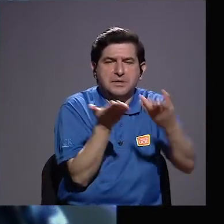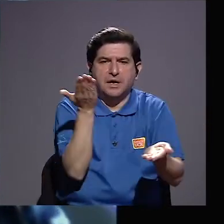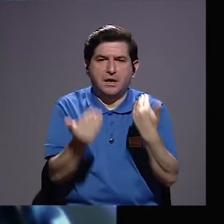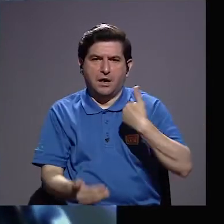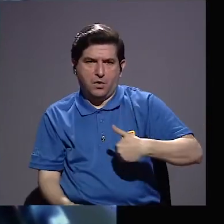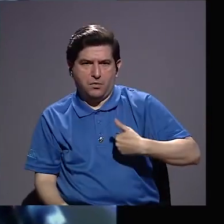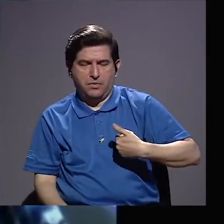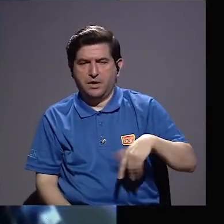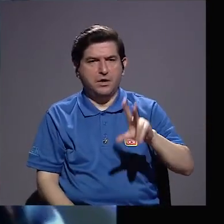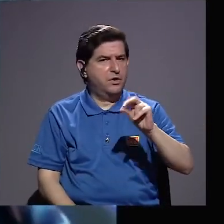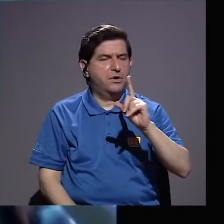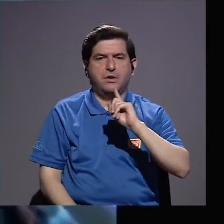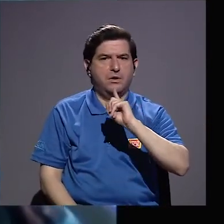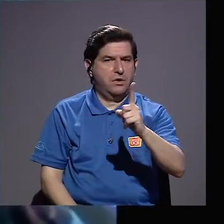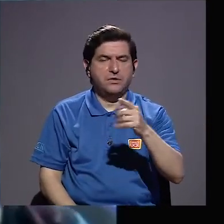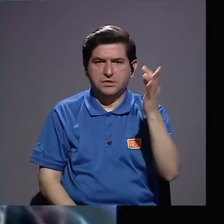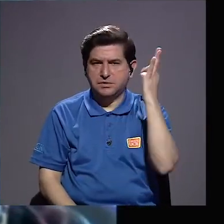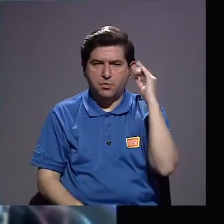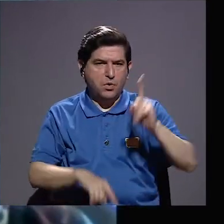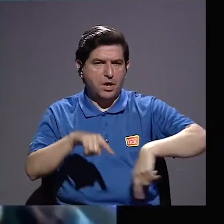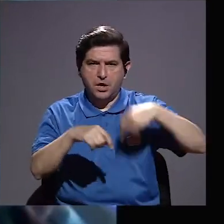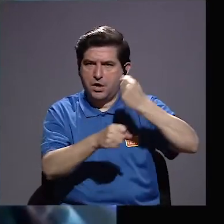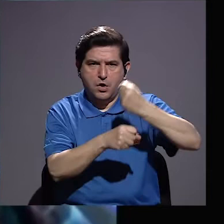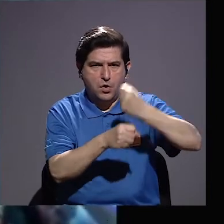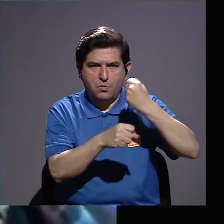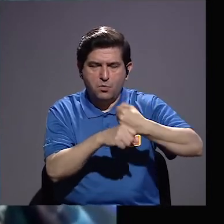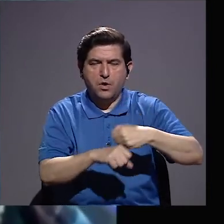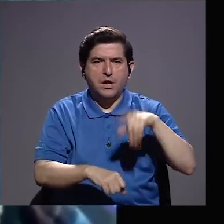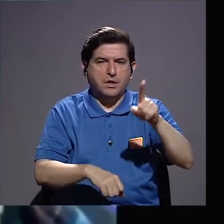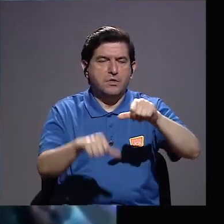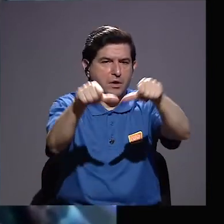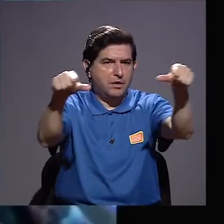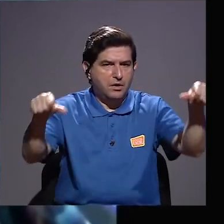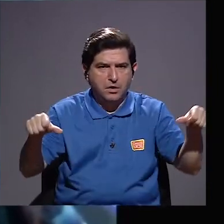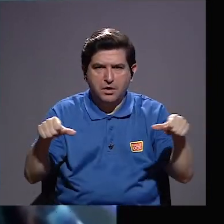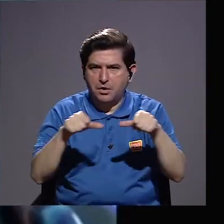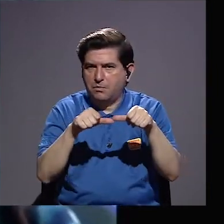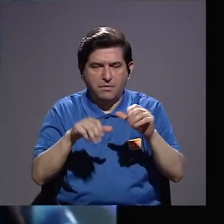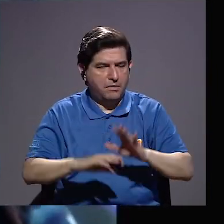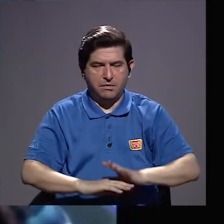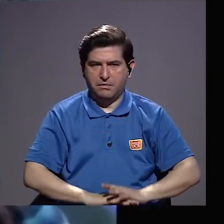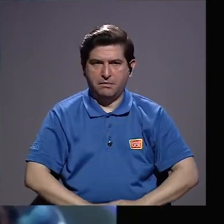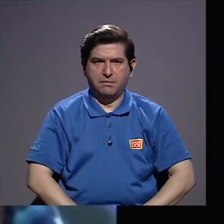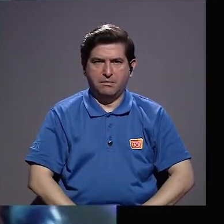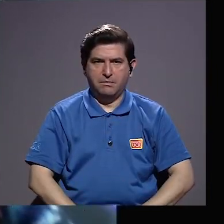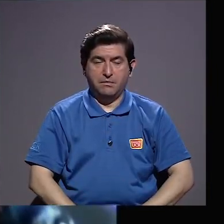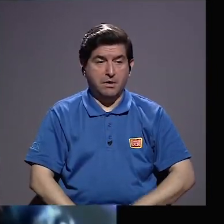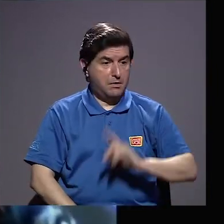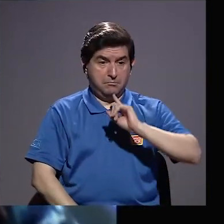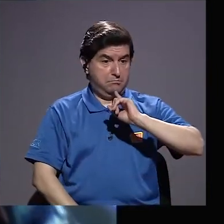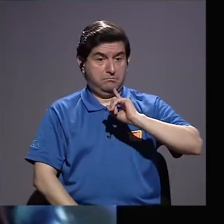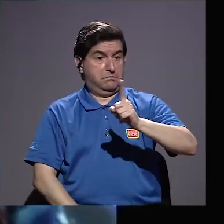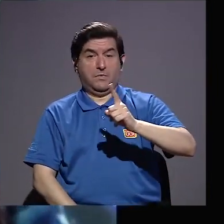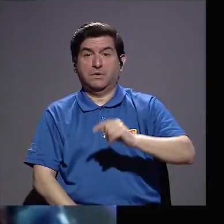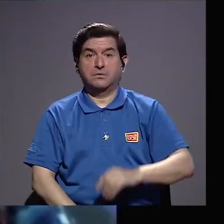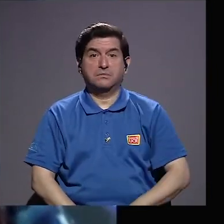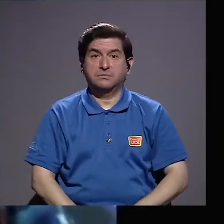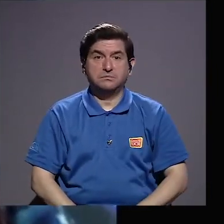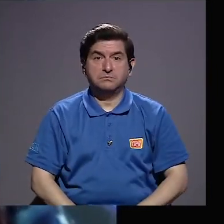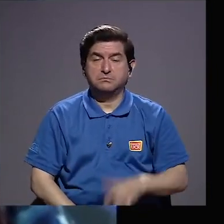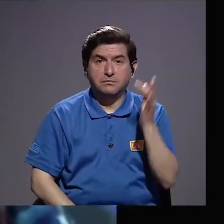que el hombre, no dice que las mujeres no pueden trabajar en ciertos trabajos, no